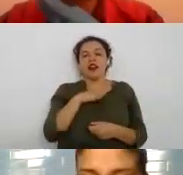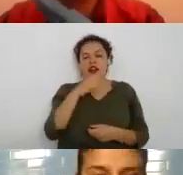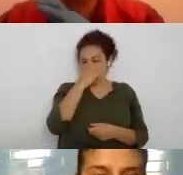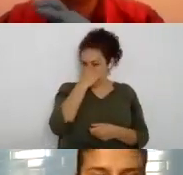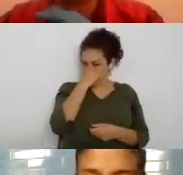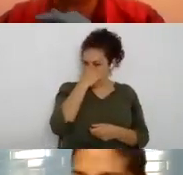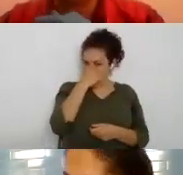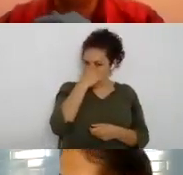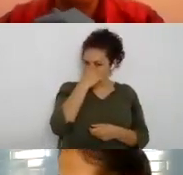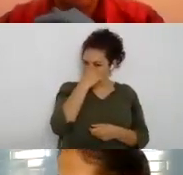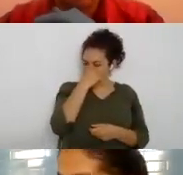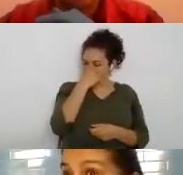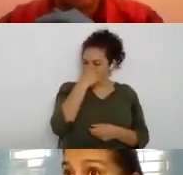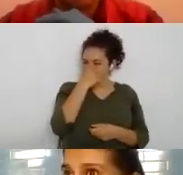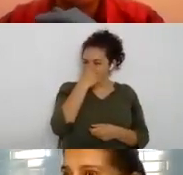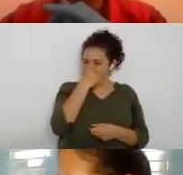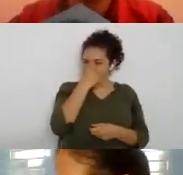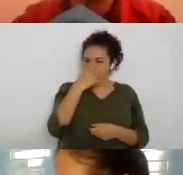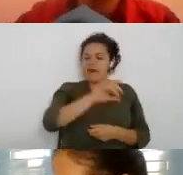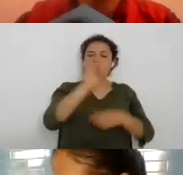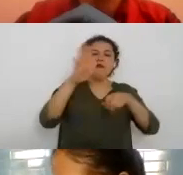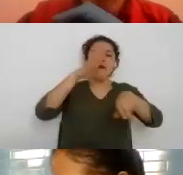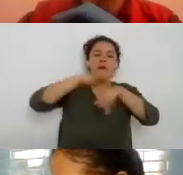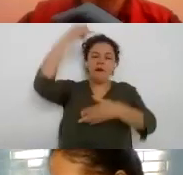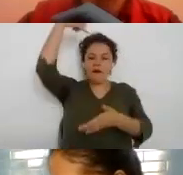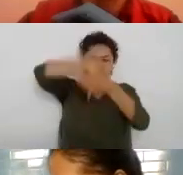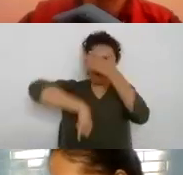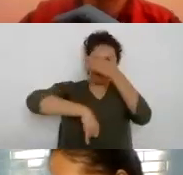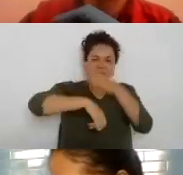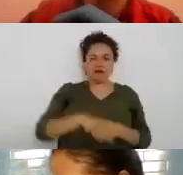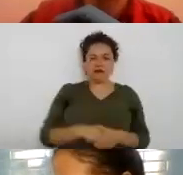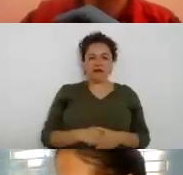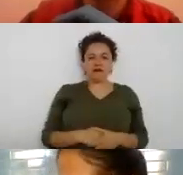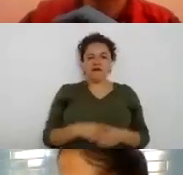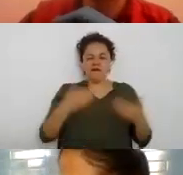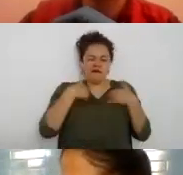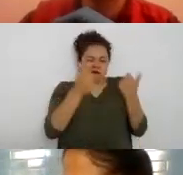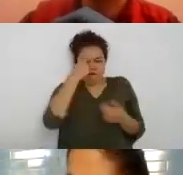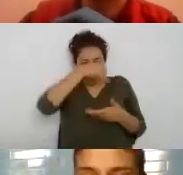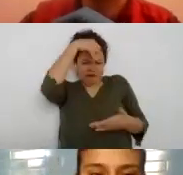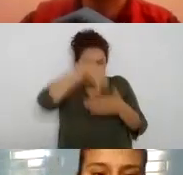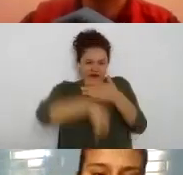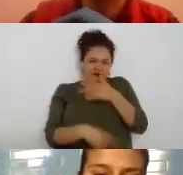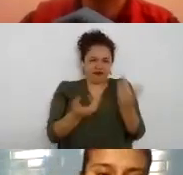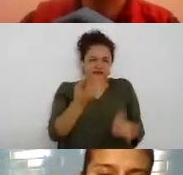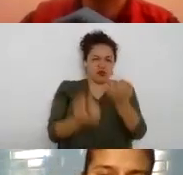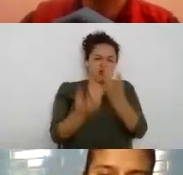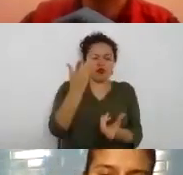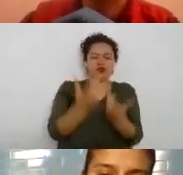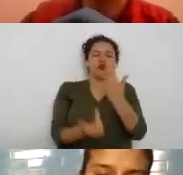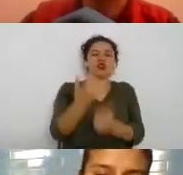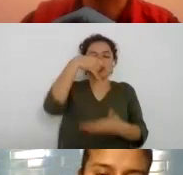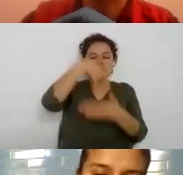Otro es la profundidad. ¿Ok? Aquí, ¿qué entenderían por profundidad de la quemadura?